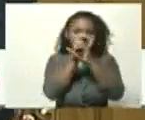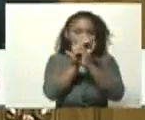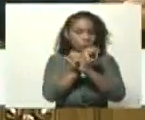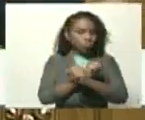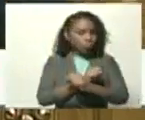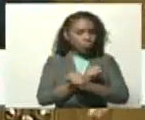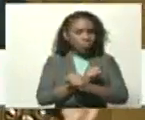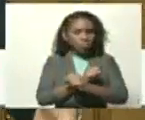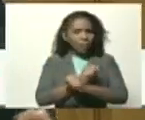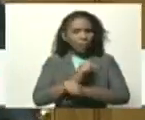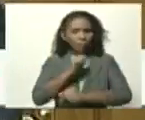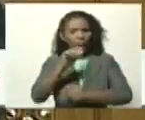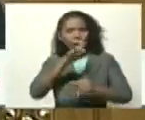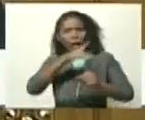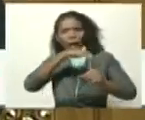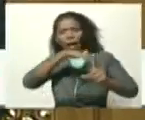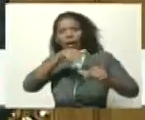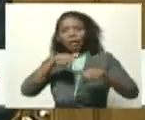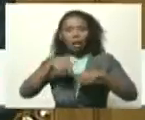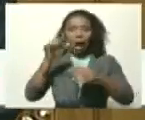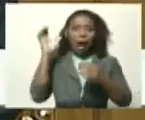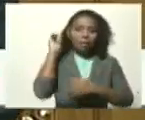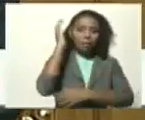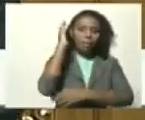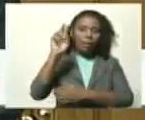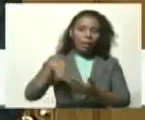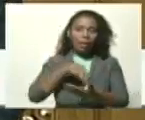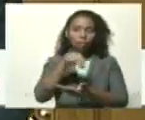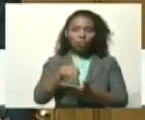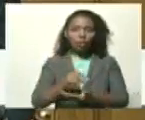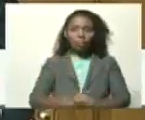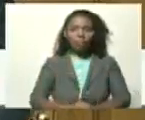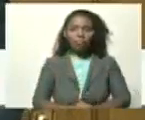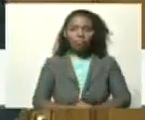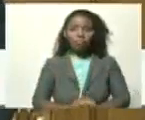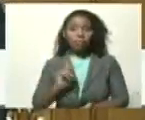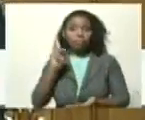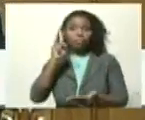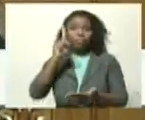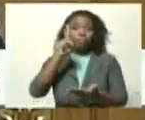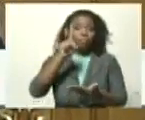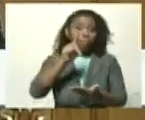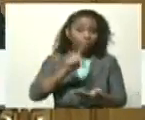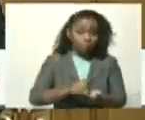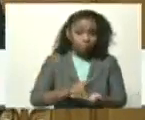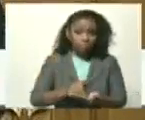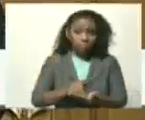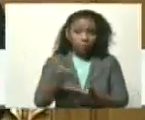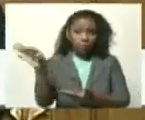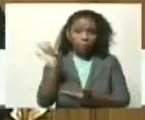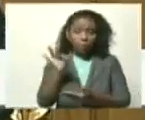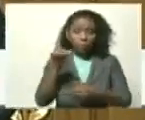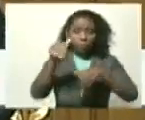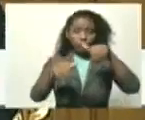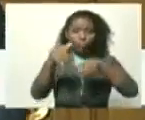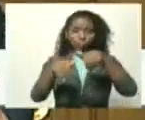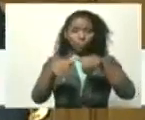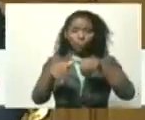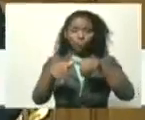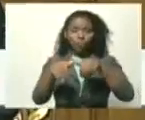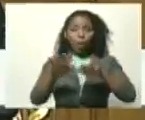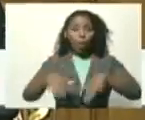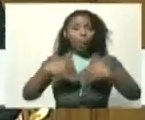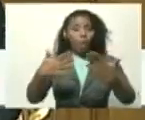y de maldad desde esta Asamblea Nacional. Llegó la elección en la